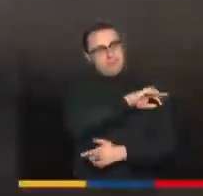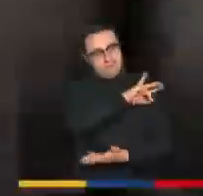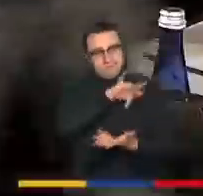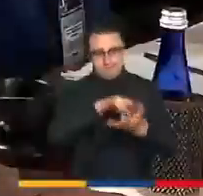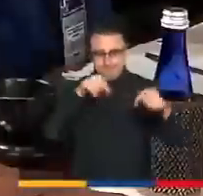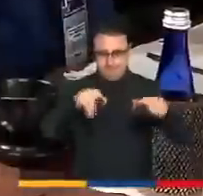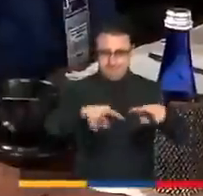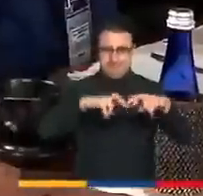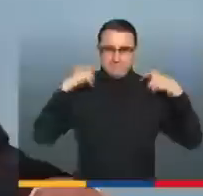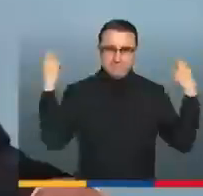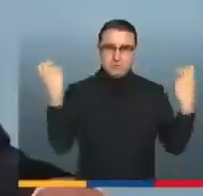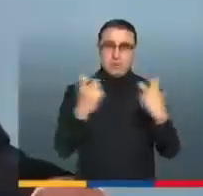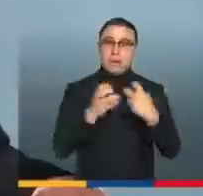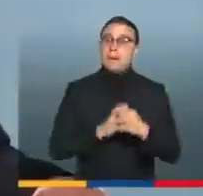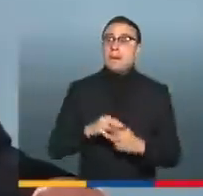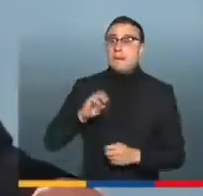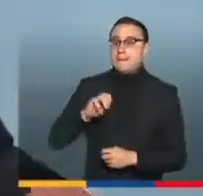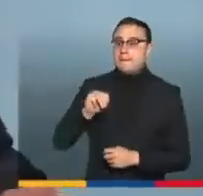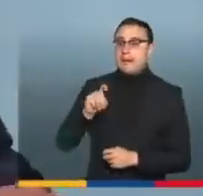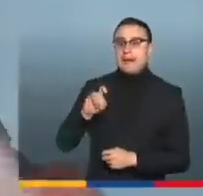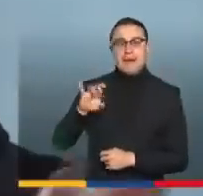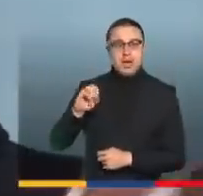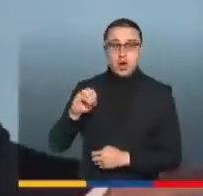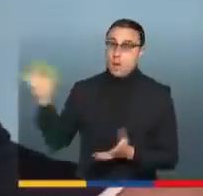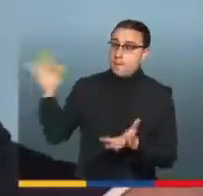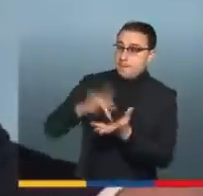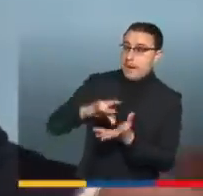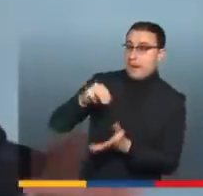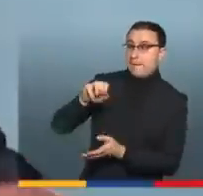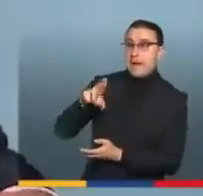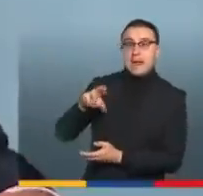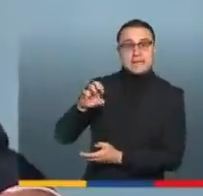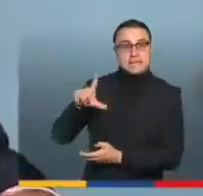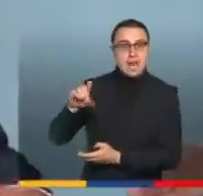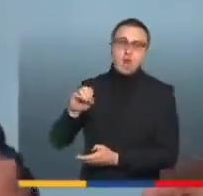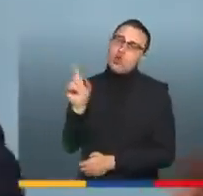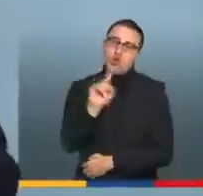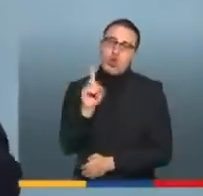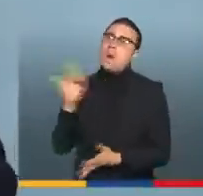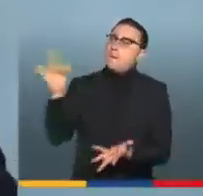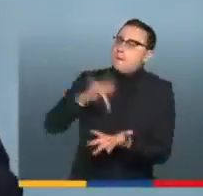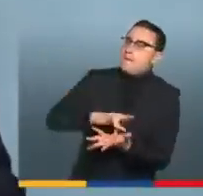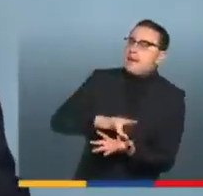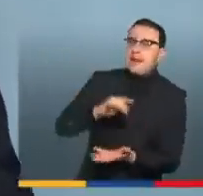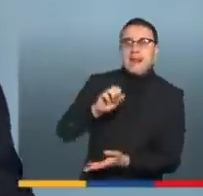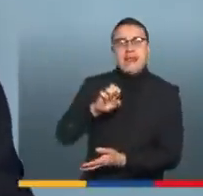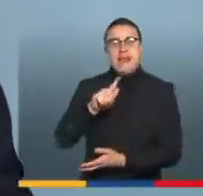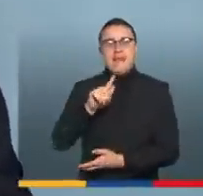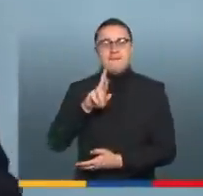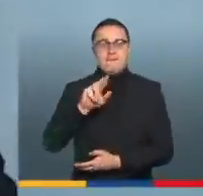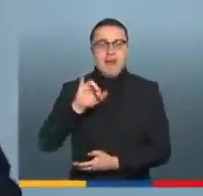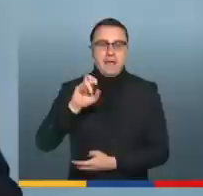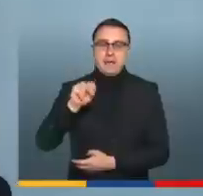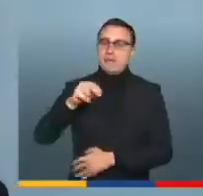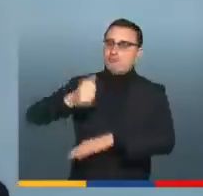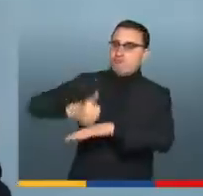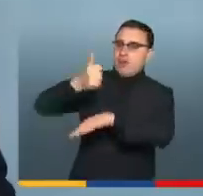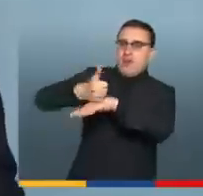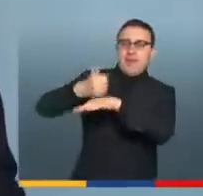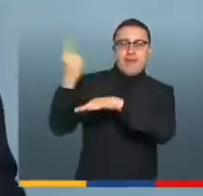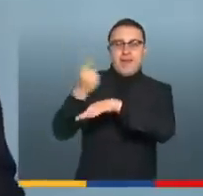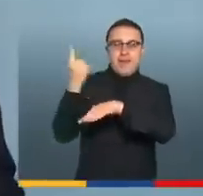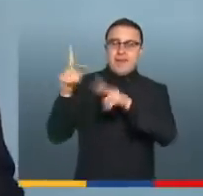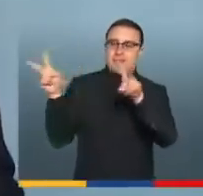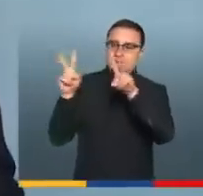que no vino Marcelo Ebrard, sino Efraín Guadarrama, director general de Organismos